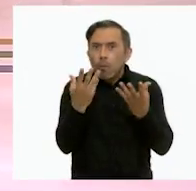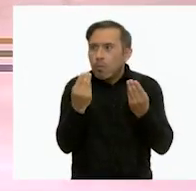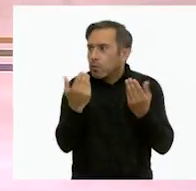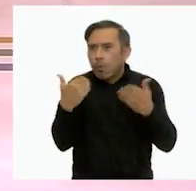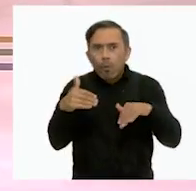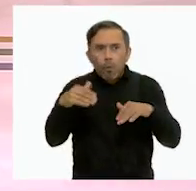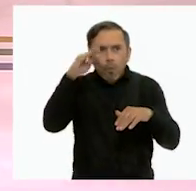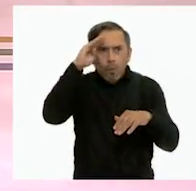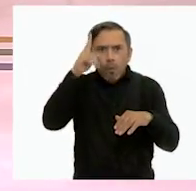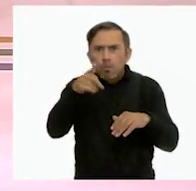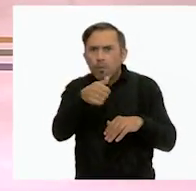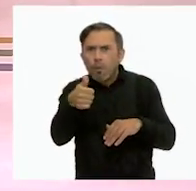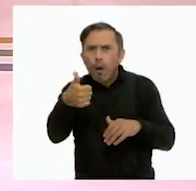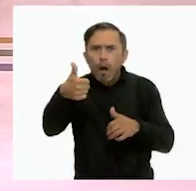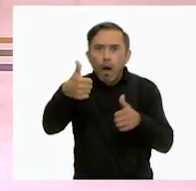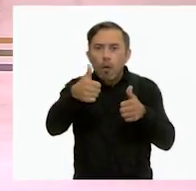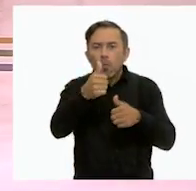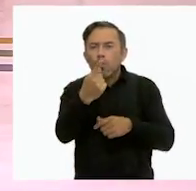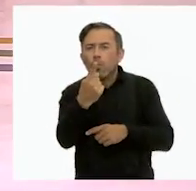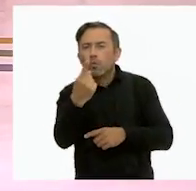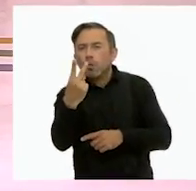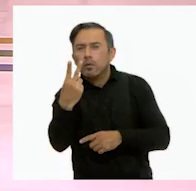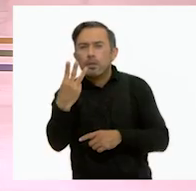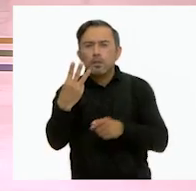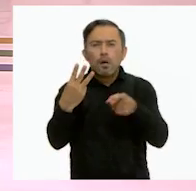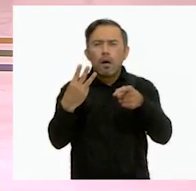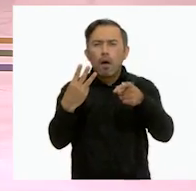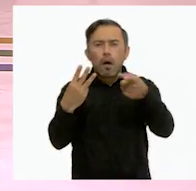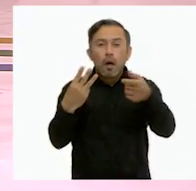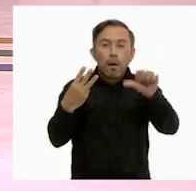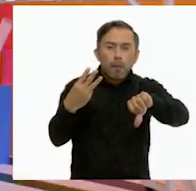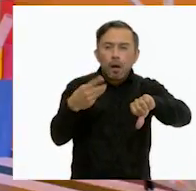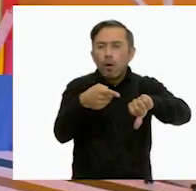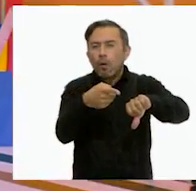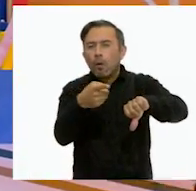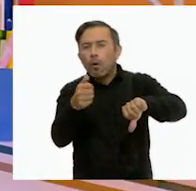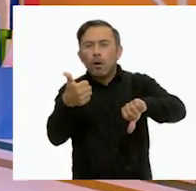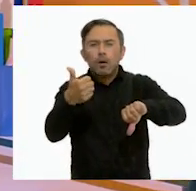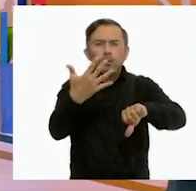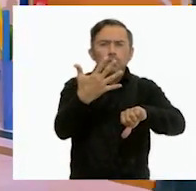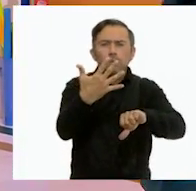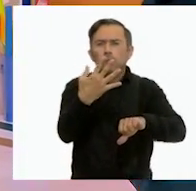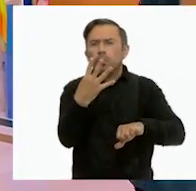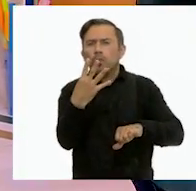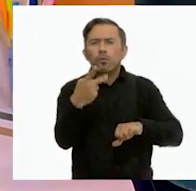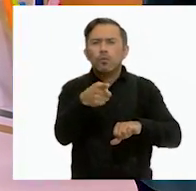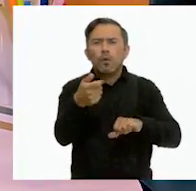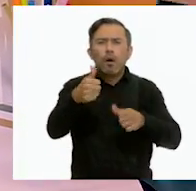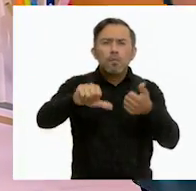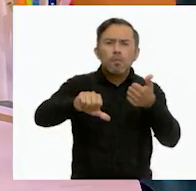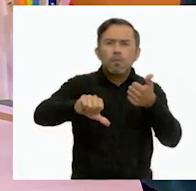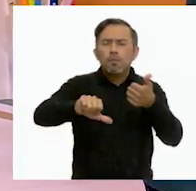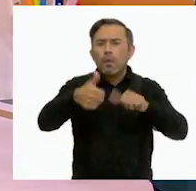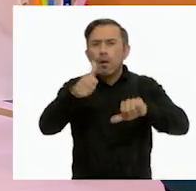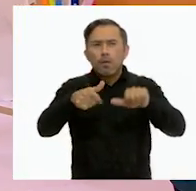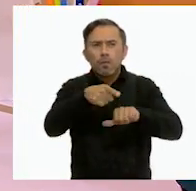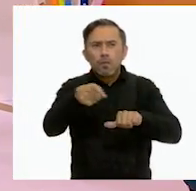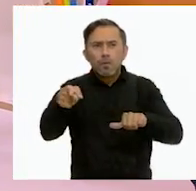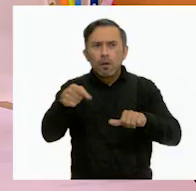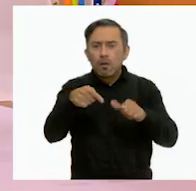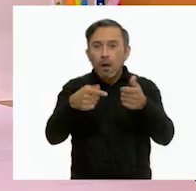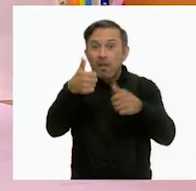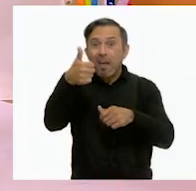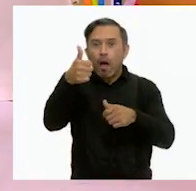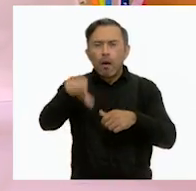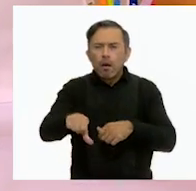maestra. ¿Dónde está? Uno, uy, dos, sí, mira, mira. Tres, ay, pero eso es para abajo. Recuerda, cinco, esto. Cuatro, pulgar, tu pulgar. Ay, abajo. No, abajo, pero eso lo bajó.